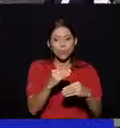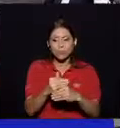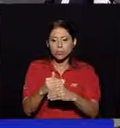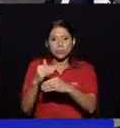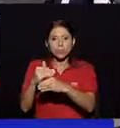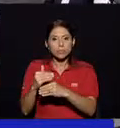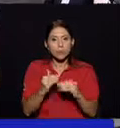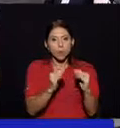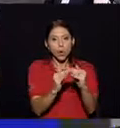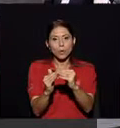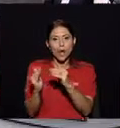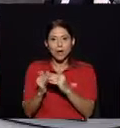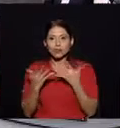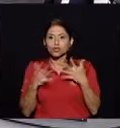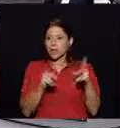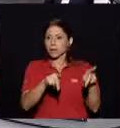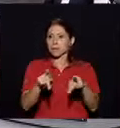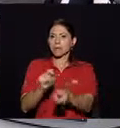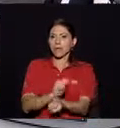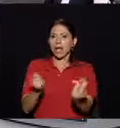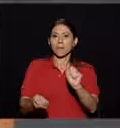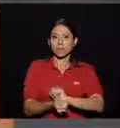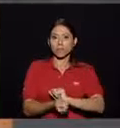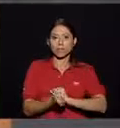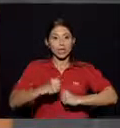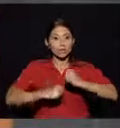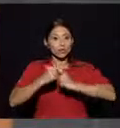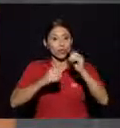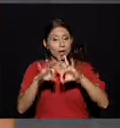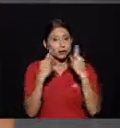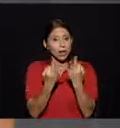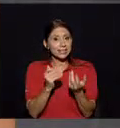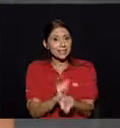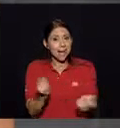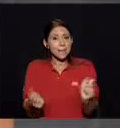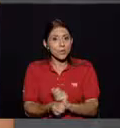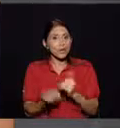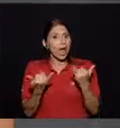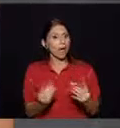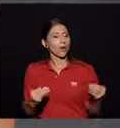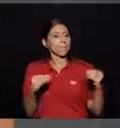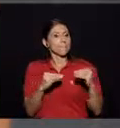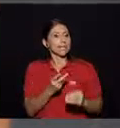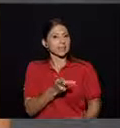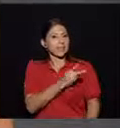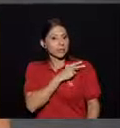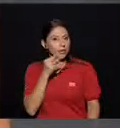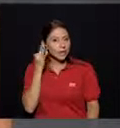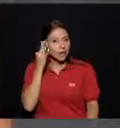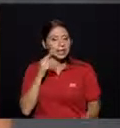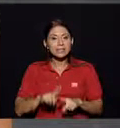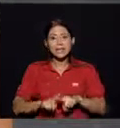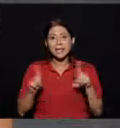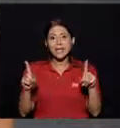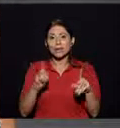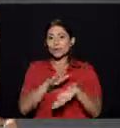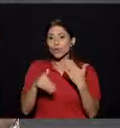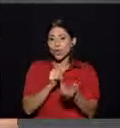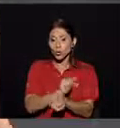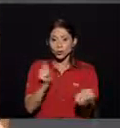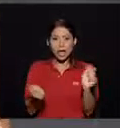la población, cambiaron las estructuras de los hogares, ahora tenemos más jefaturas femeninas, pero todos estos cambios no se